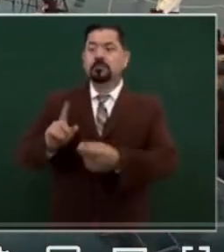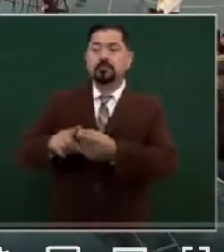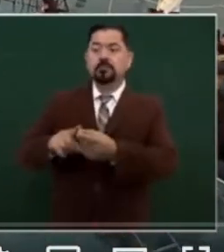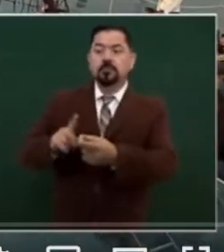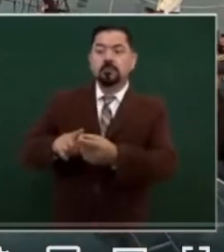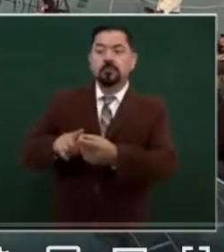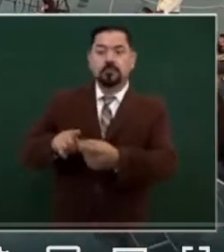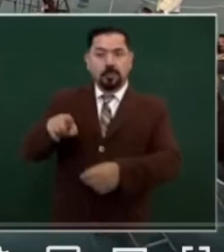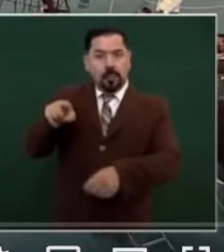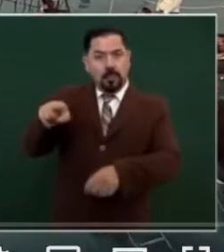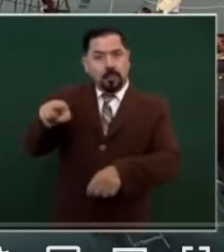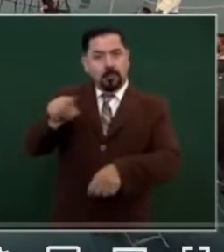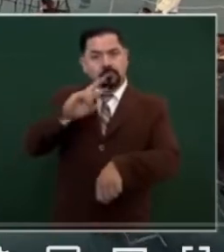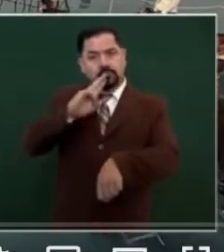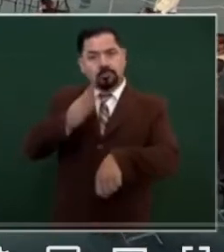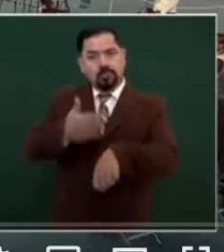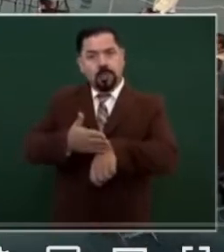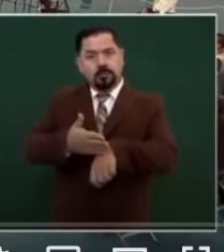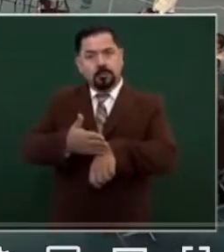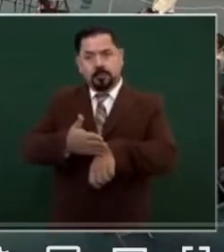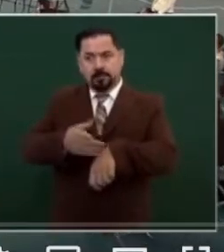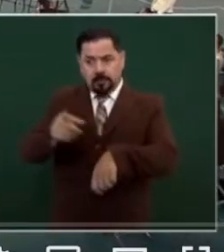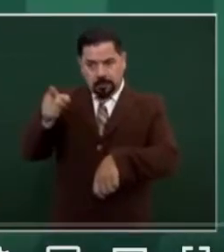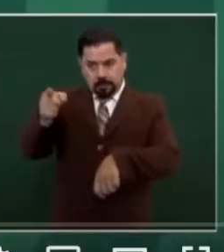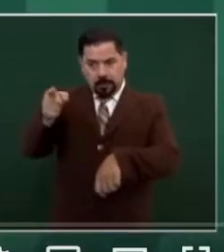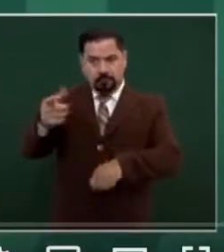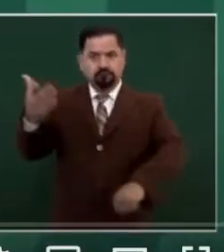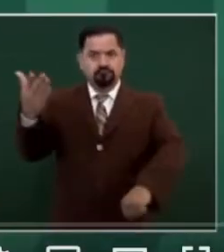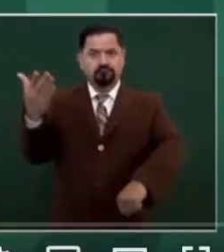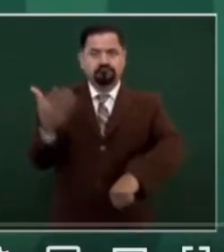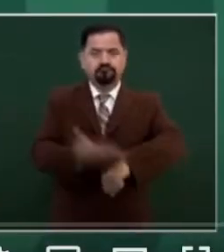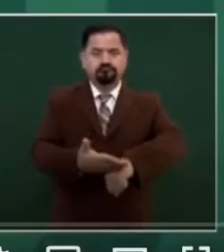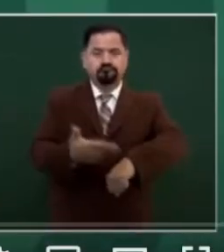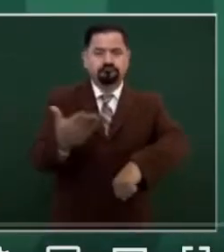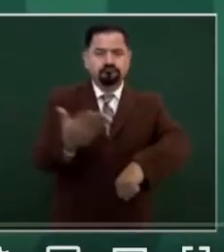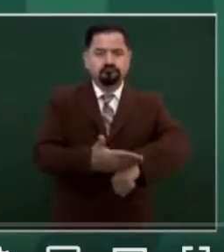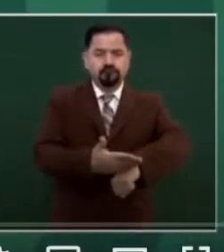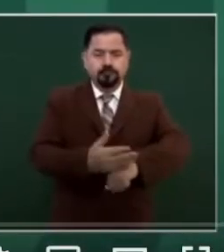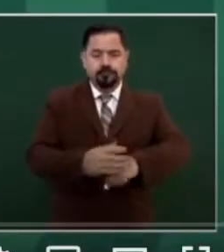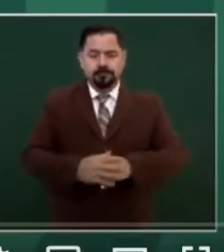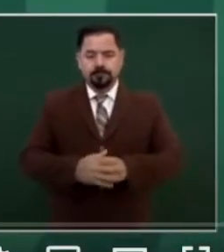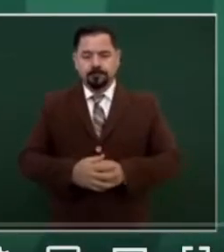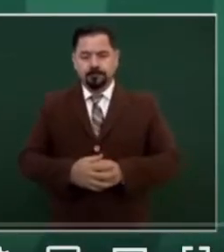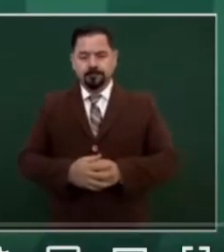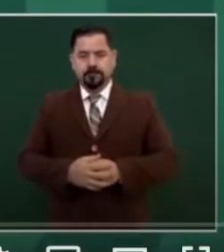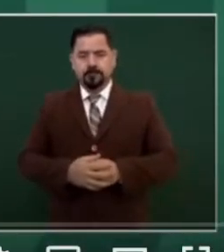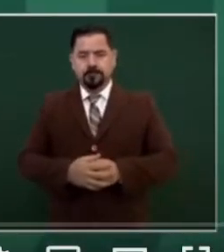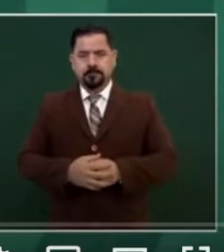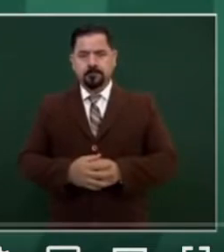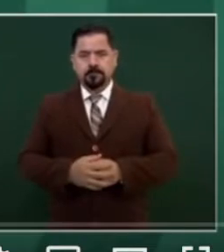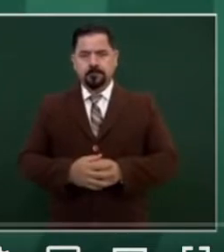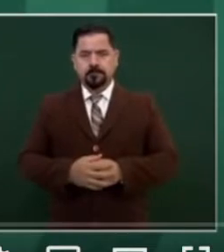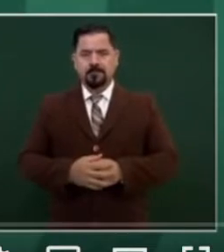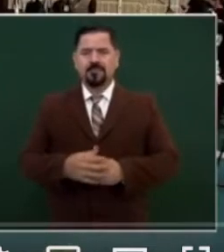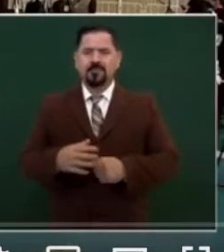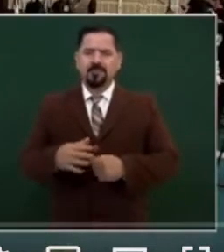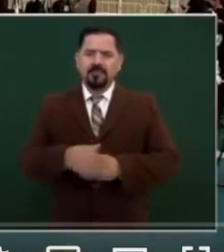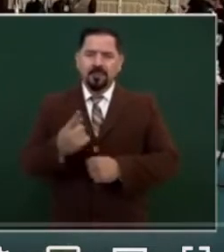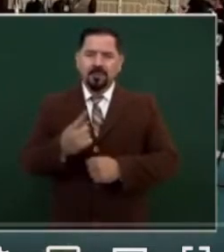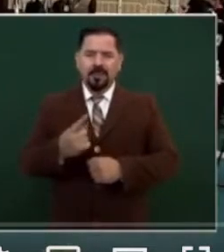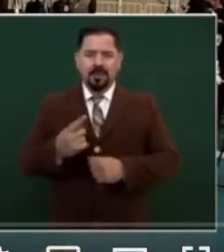y sancionar que no haya linchamientos